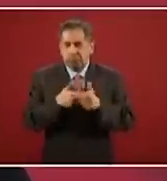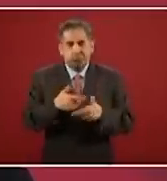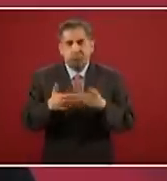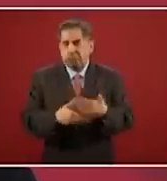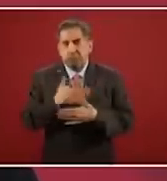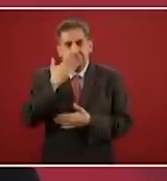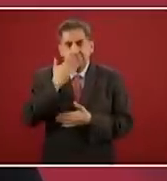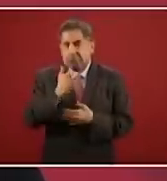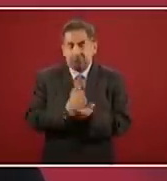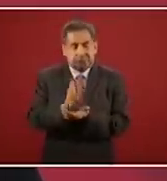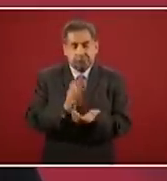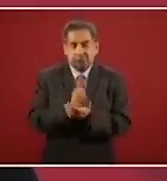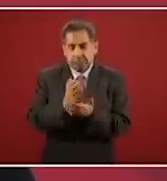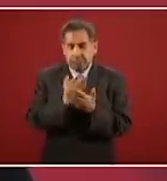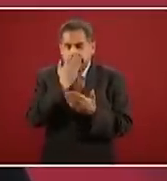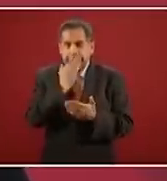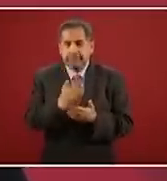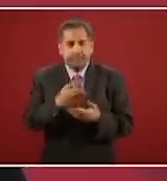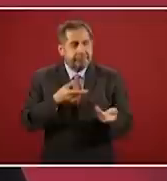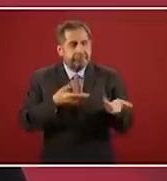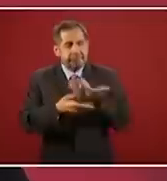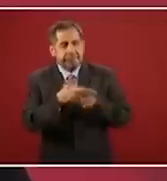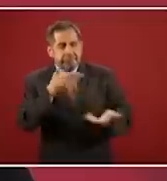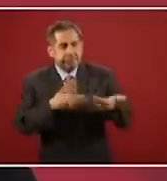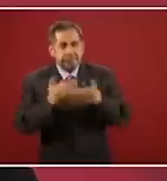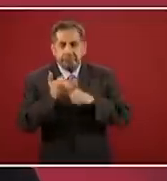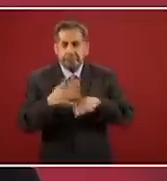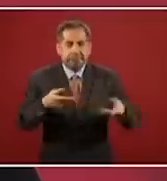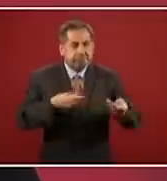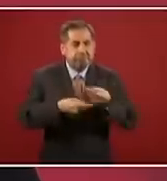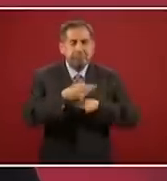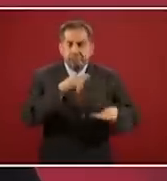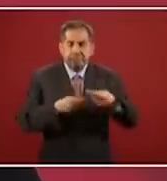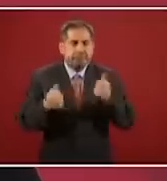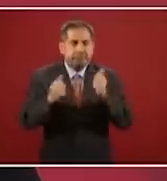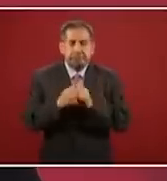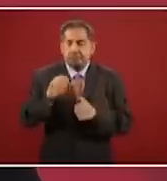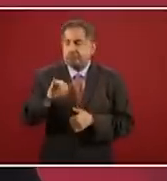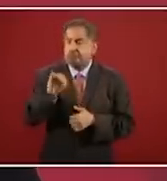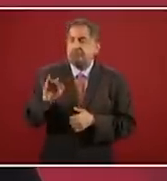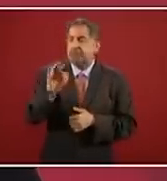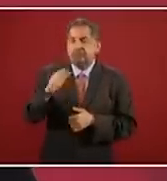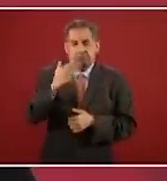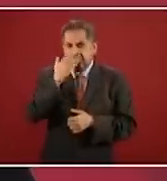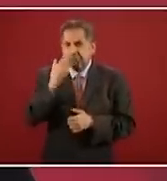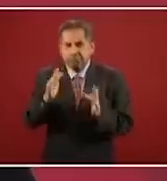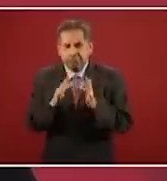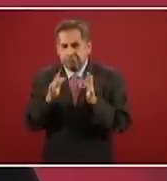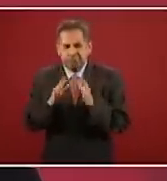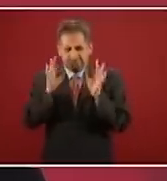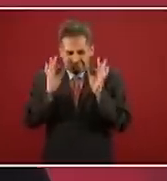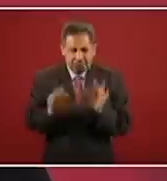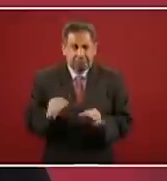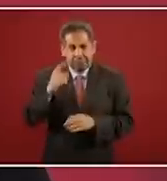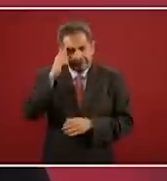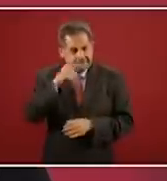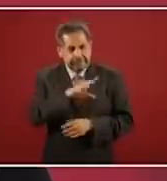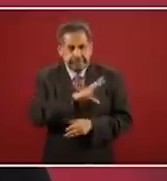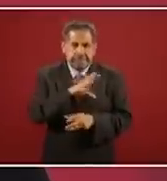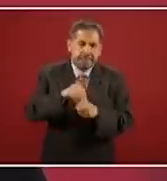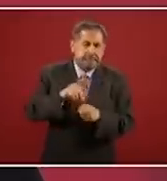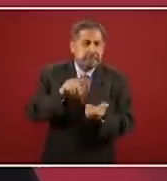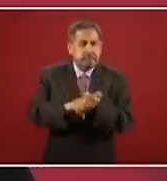que se han denunciado, y tenemos un intercambio de información constante con el Consejo de la Judicatura Federal para efecto de que se integren los